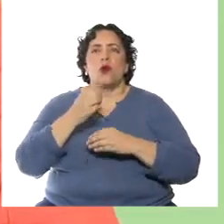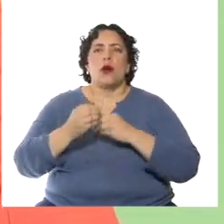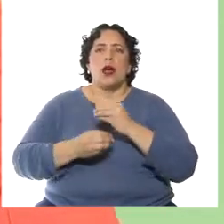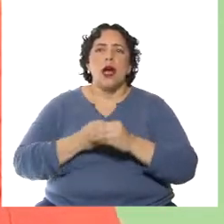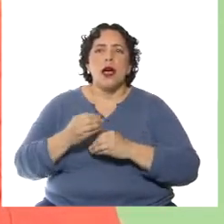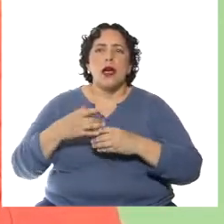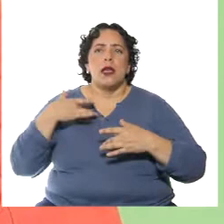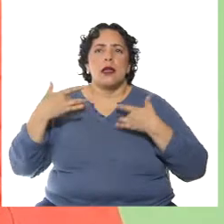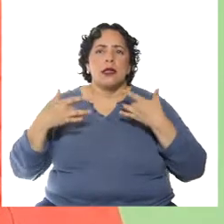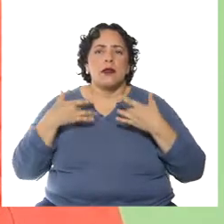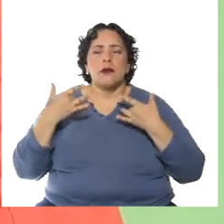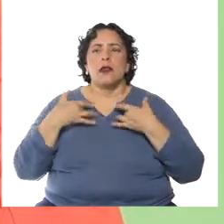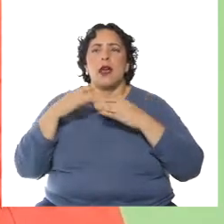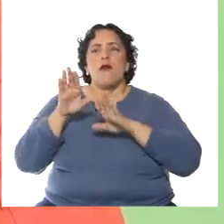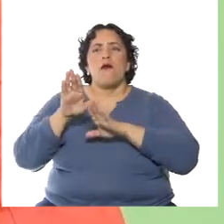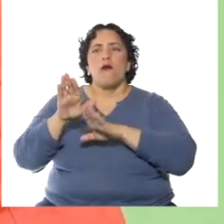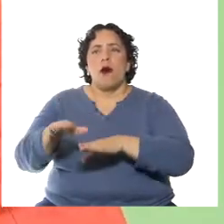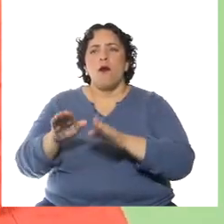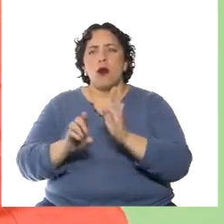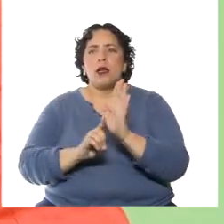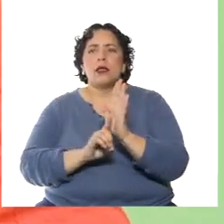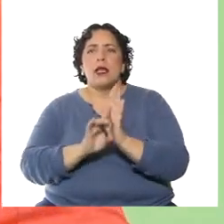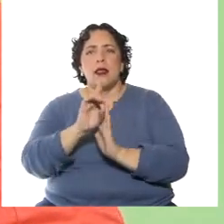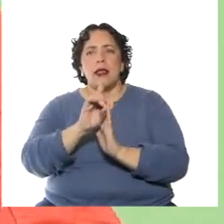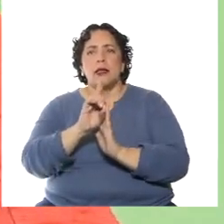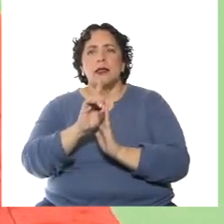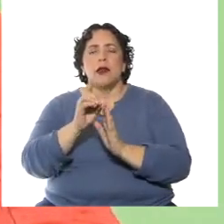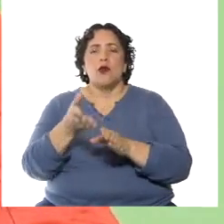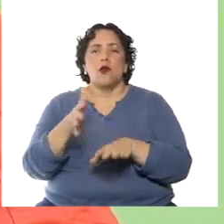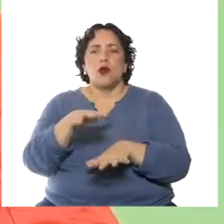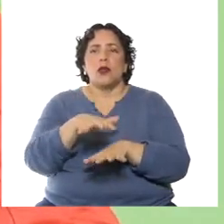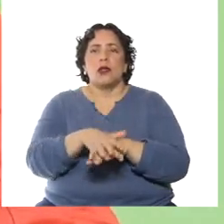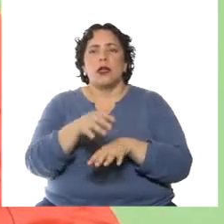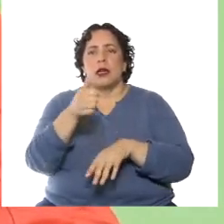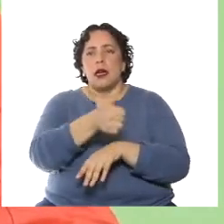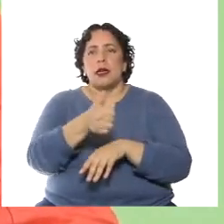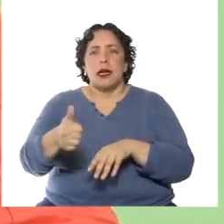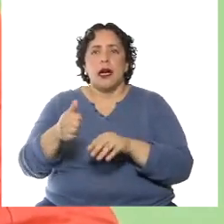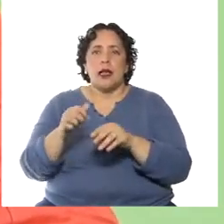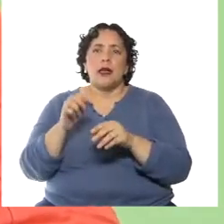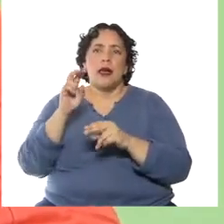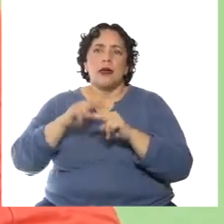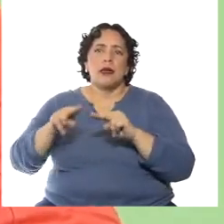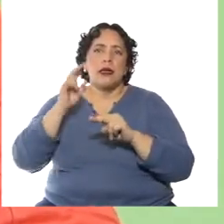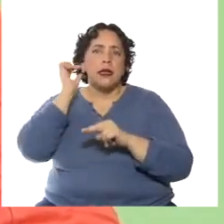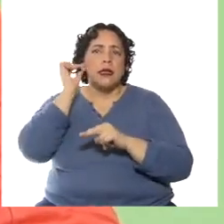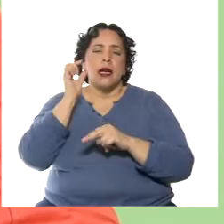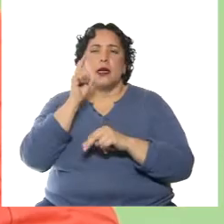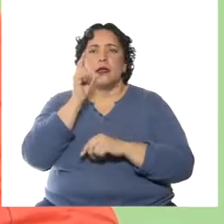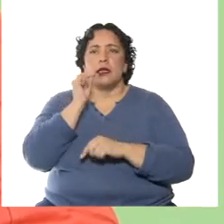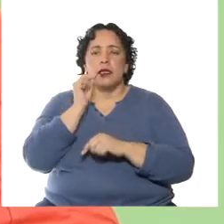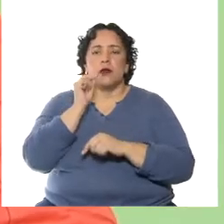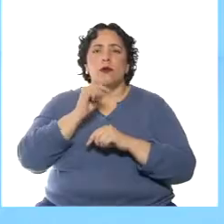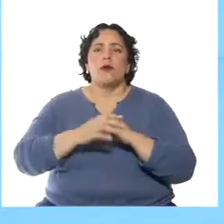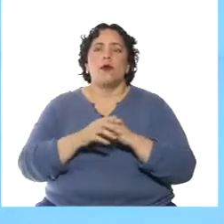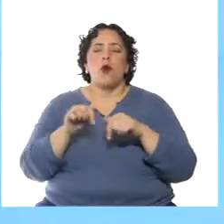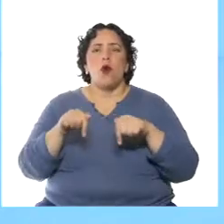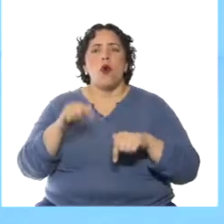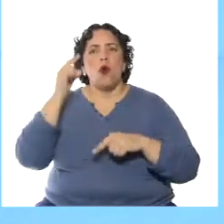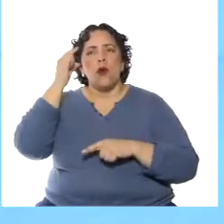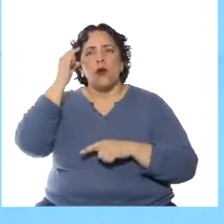actividades para favorecer el desarrollo integral de cada niña y de cada niño. Y bueno, hoy